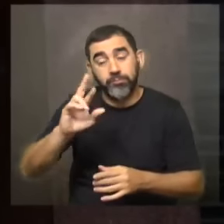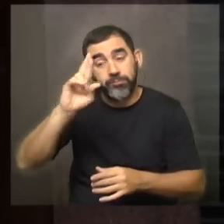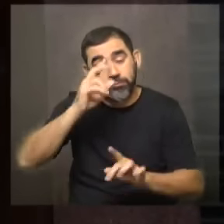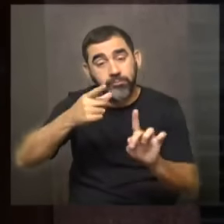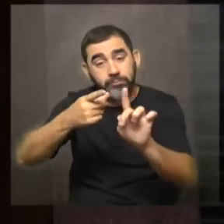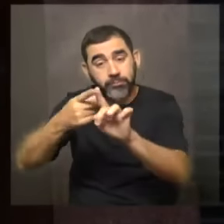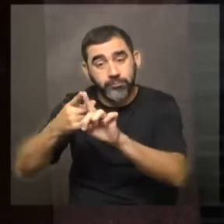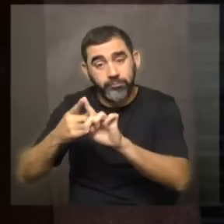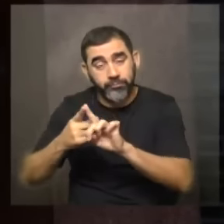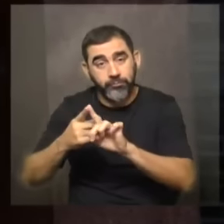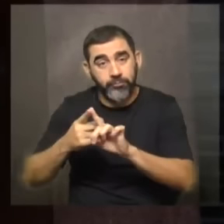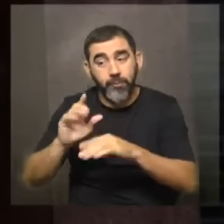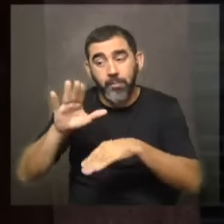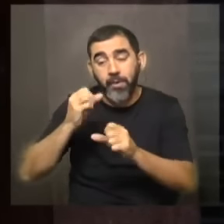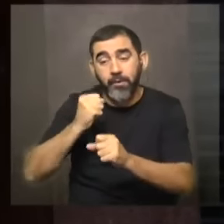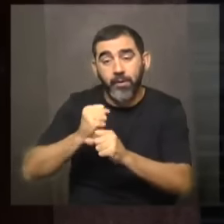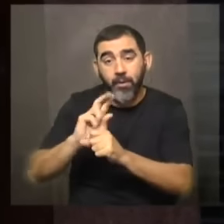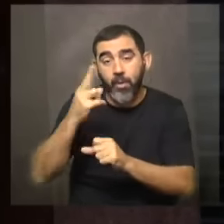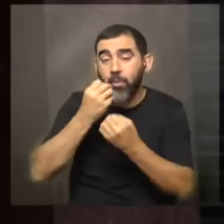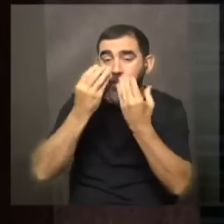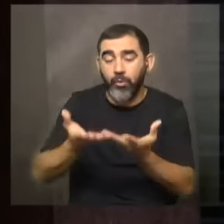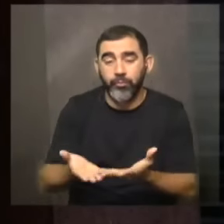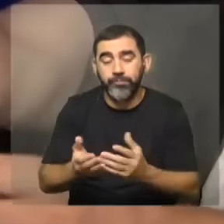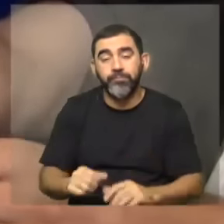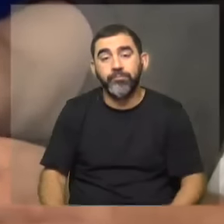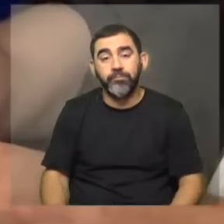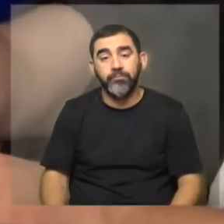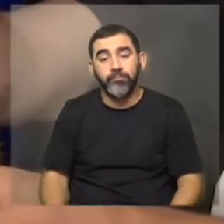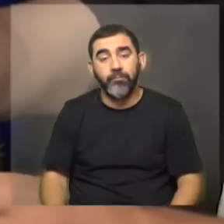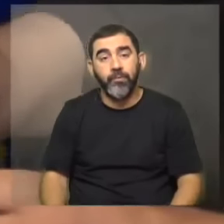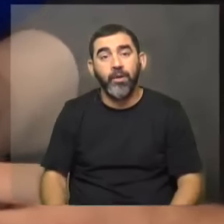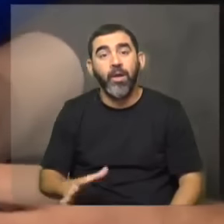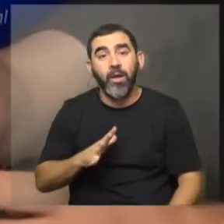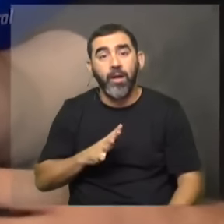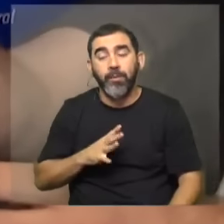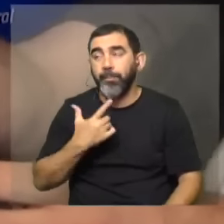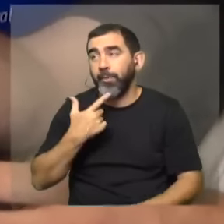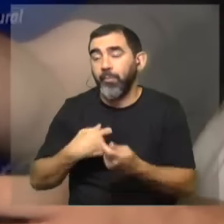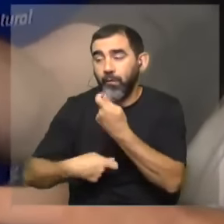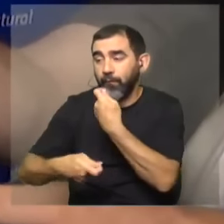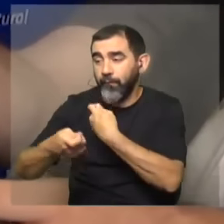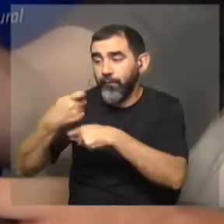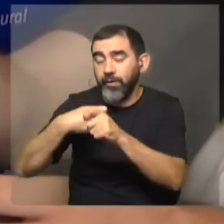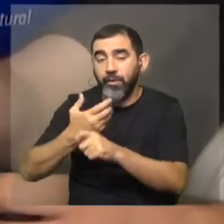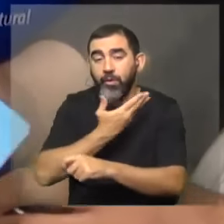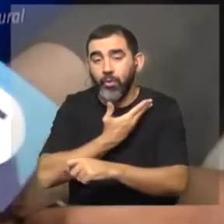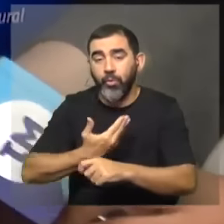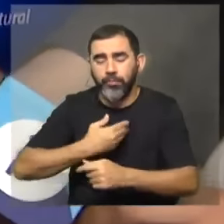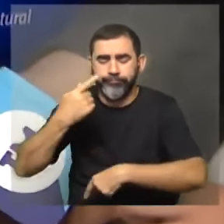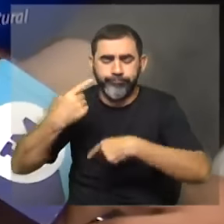acuerdos Y que eso signifique más trabajo para los uruguayos Así que hemos abierto mercados de con gobiernos de